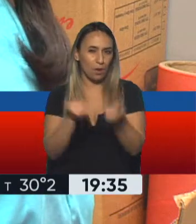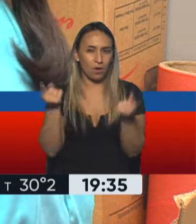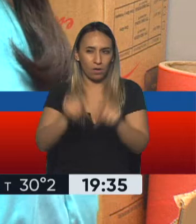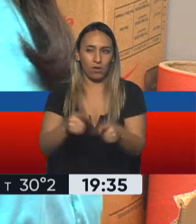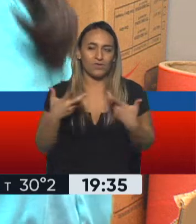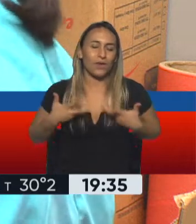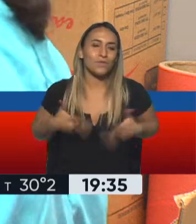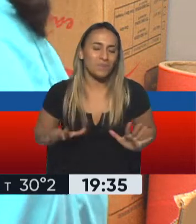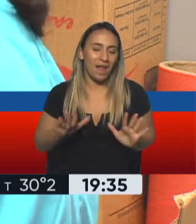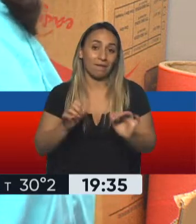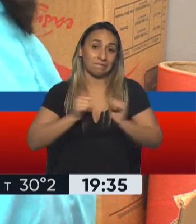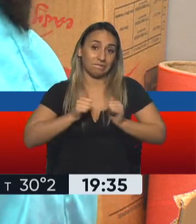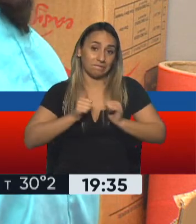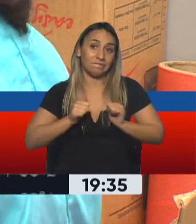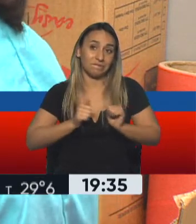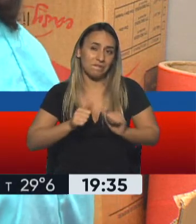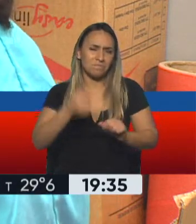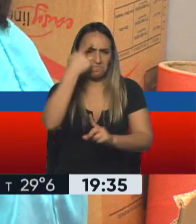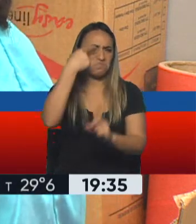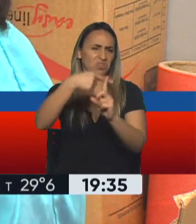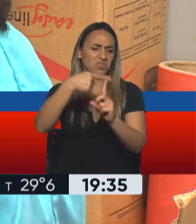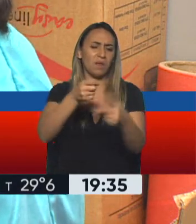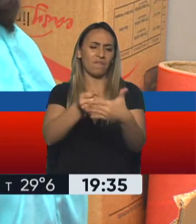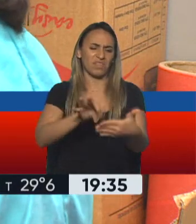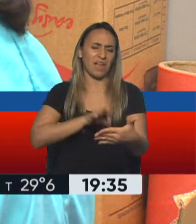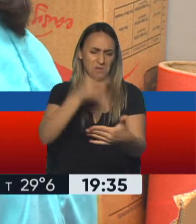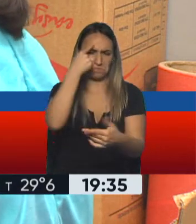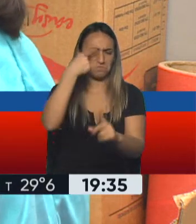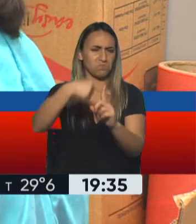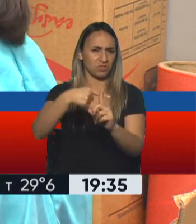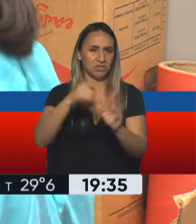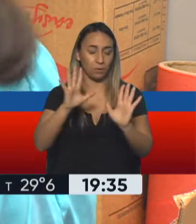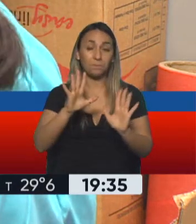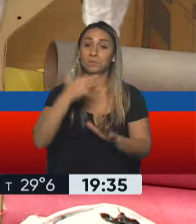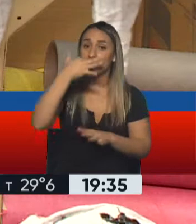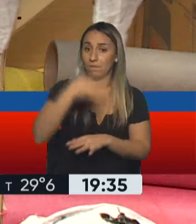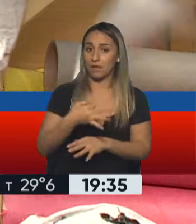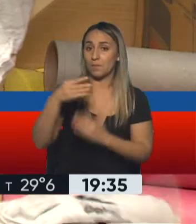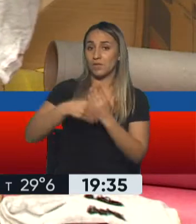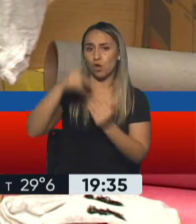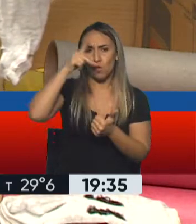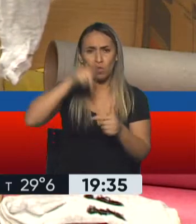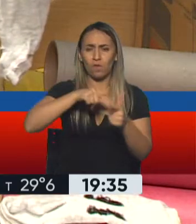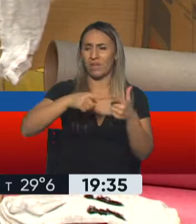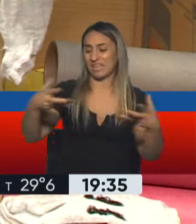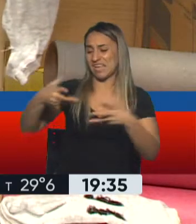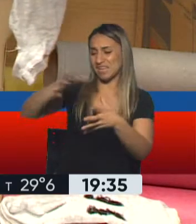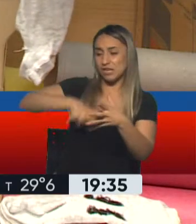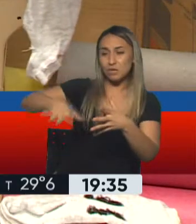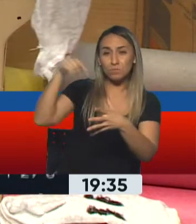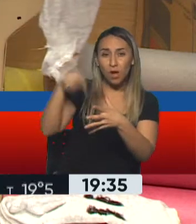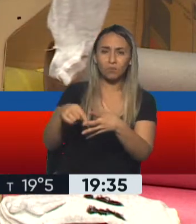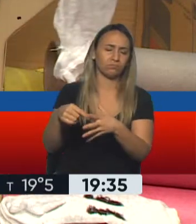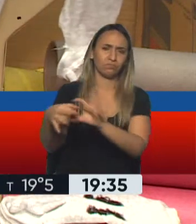una expectativa favorable para lo que es el cierre del año. La verdad que Culfas, Ariel Yal y todo su equipo